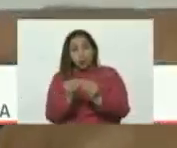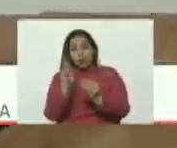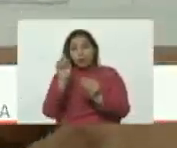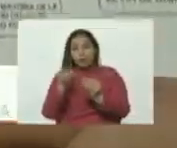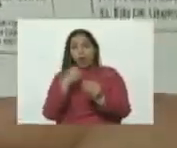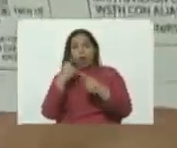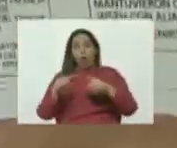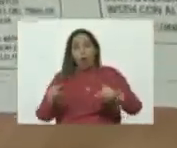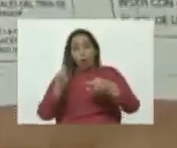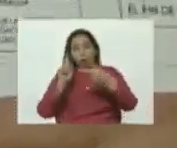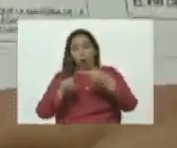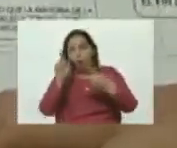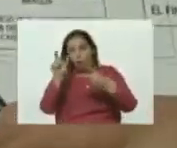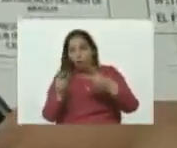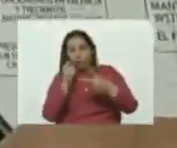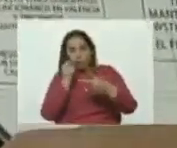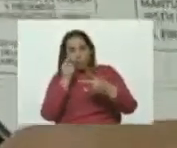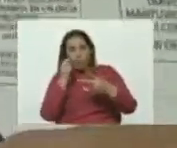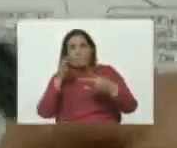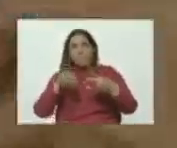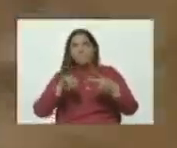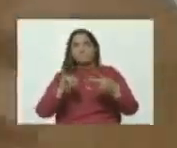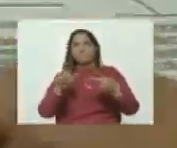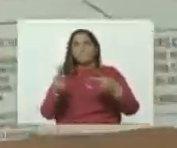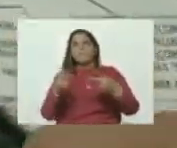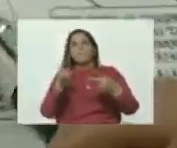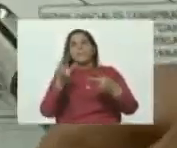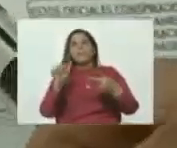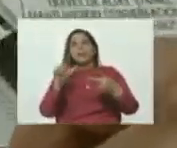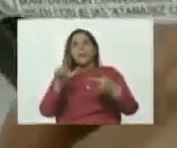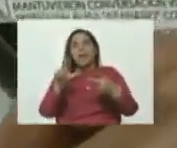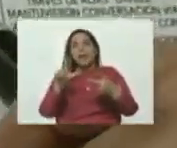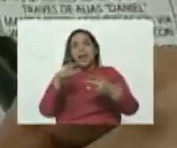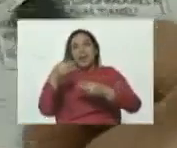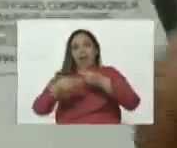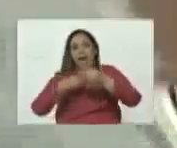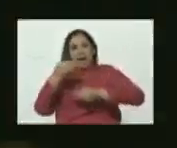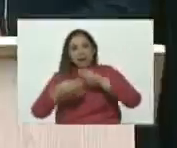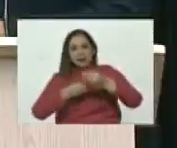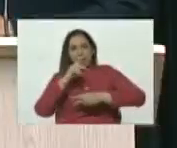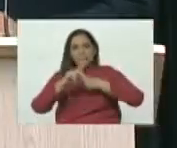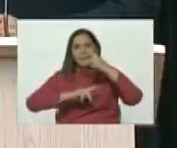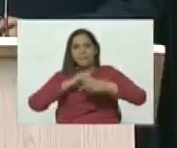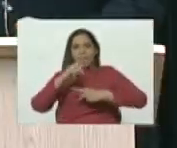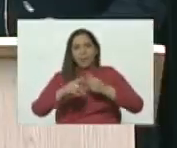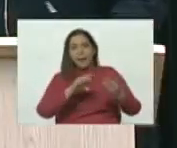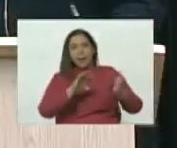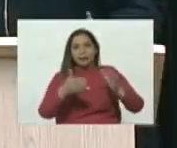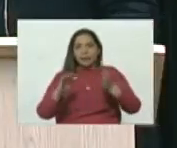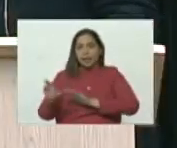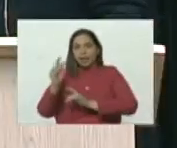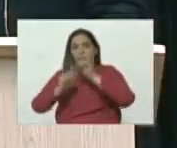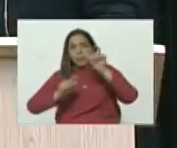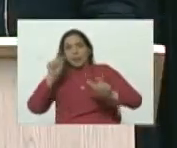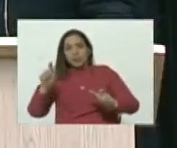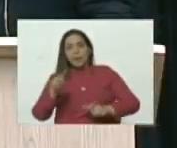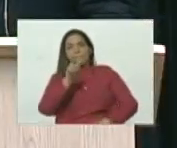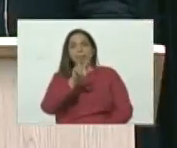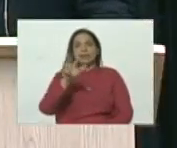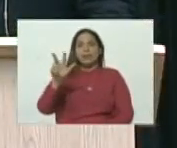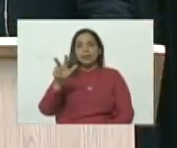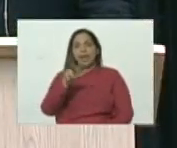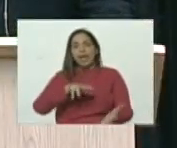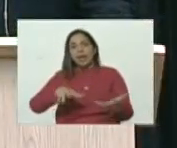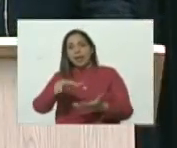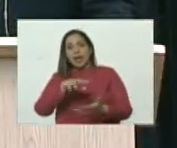cuyo nombre verdadero es Miguel, iban a cumplir la misión del asesinato de personas en el 23 de enero